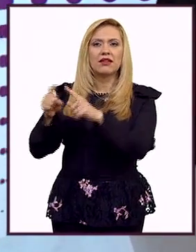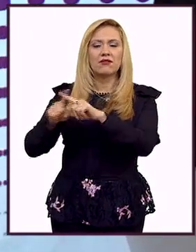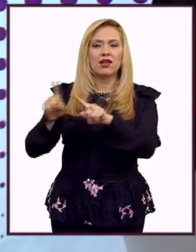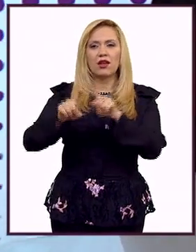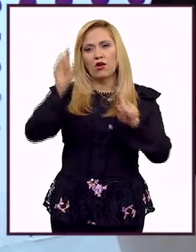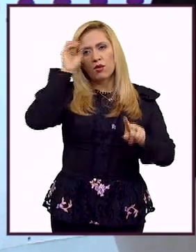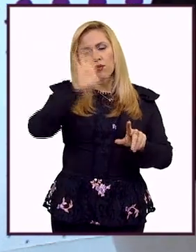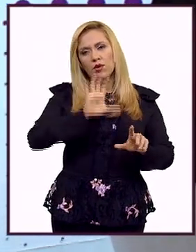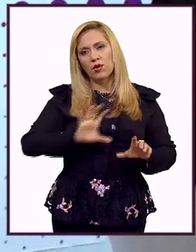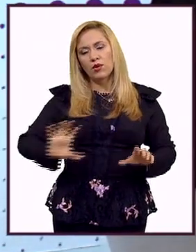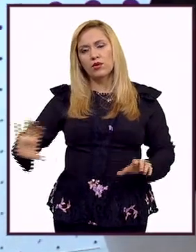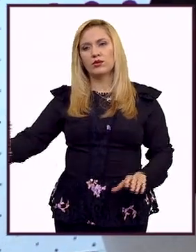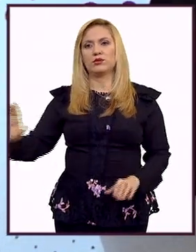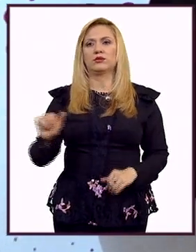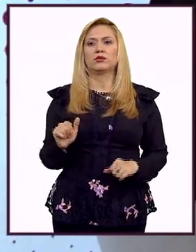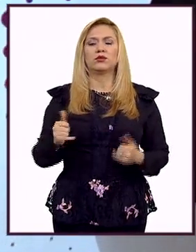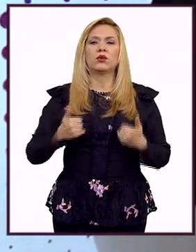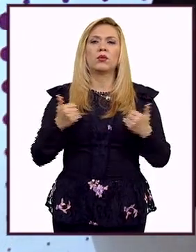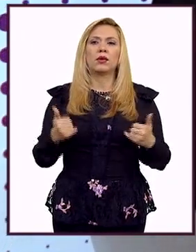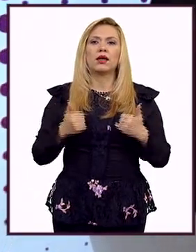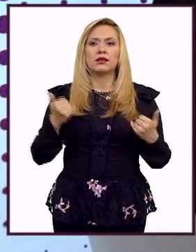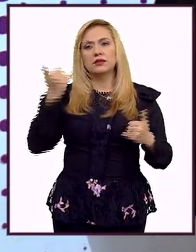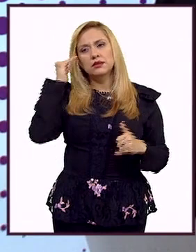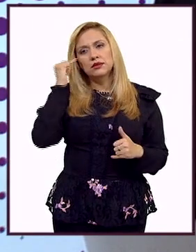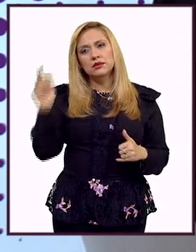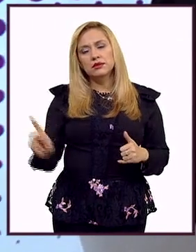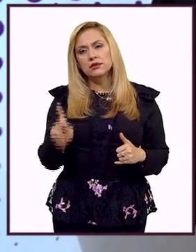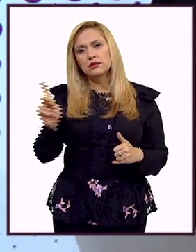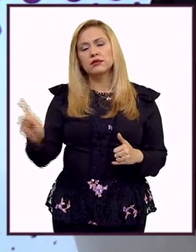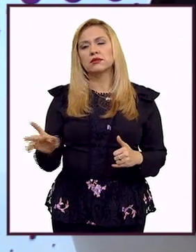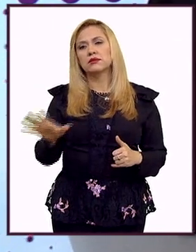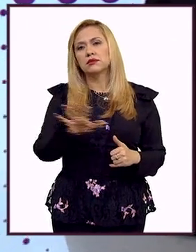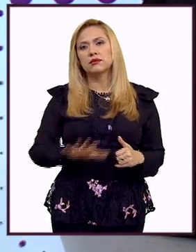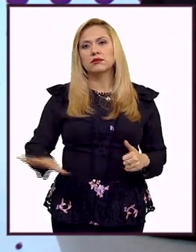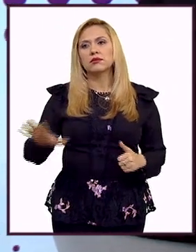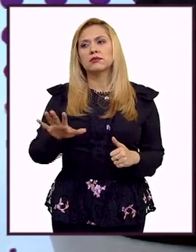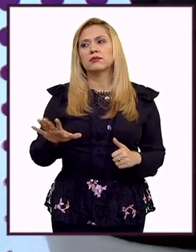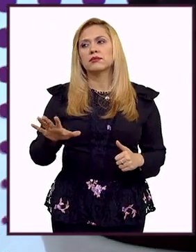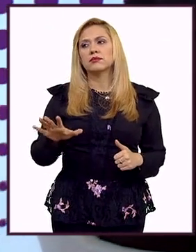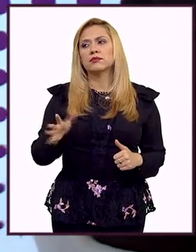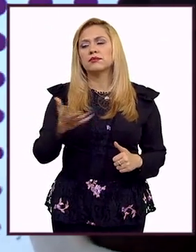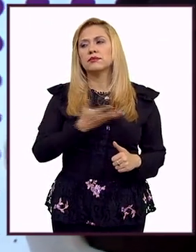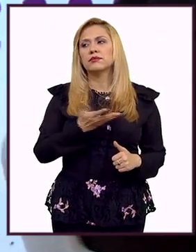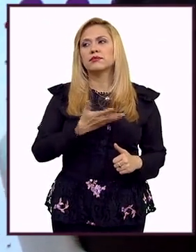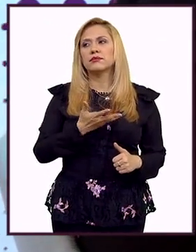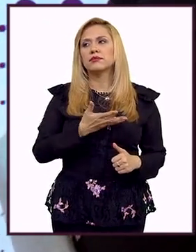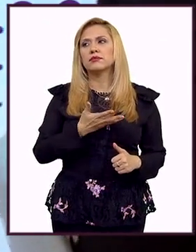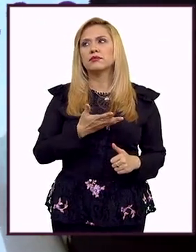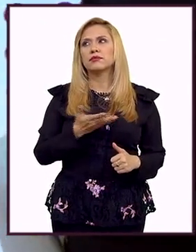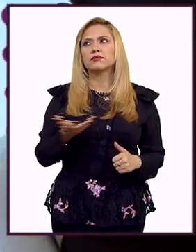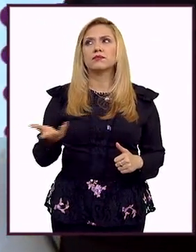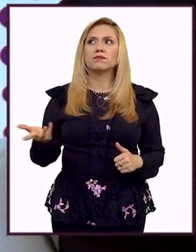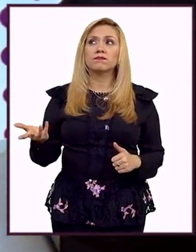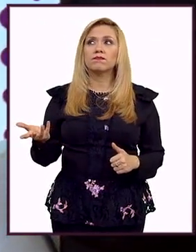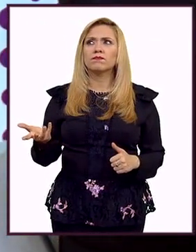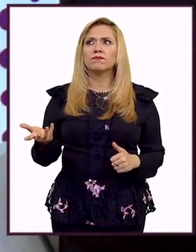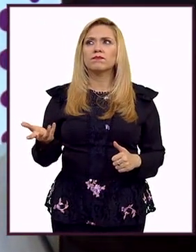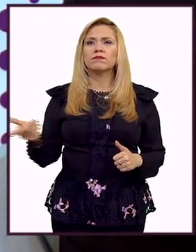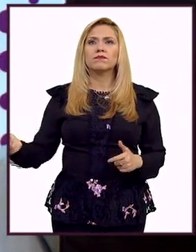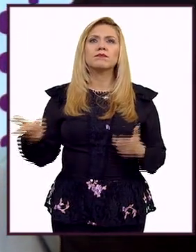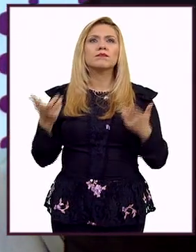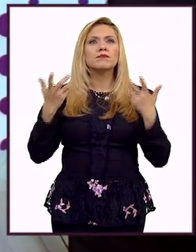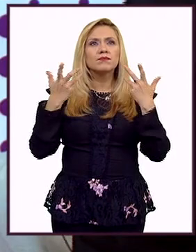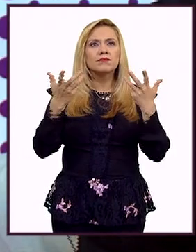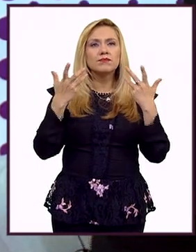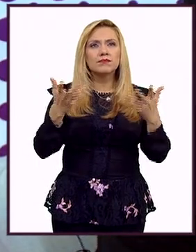¿no? Los jóvenes indígenas, las juventudes indígenas tienen no necesariamente la aspiración